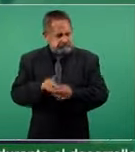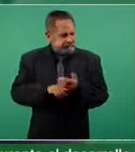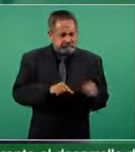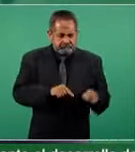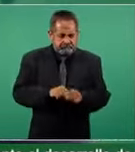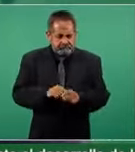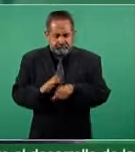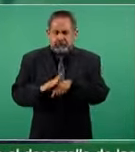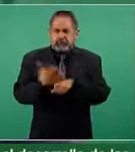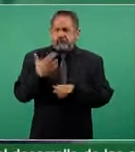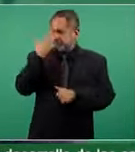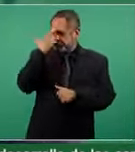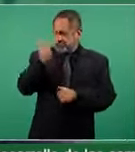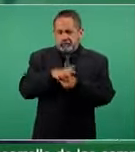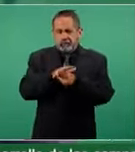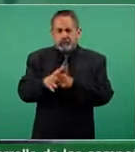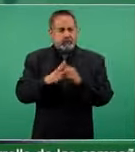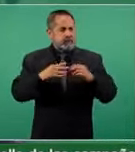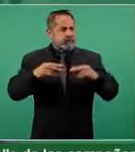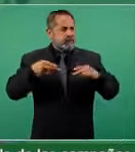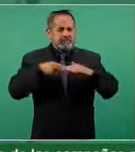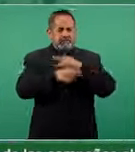por qué